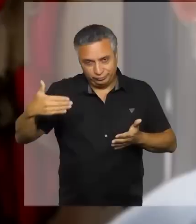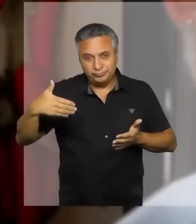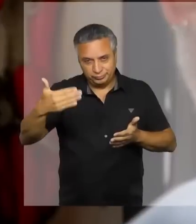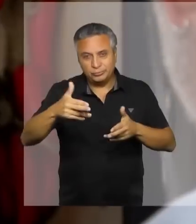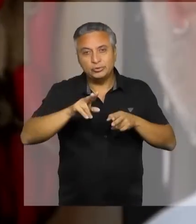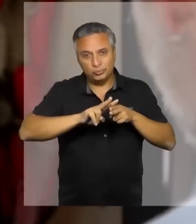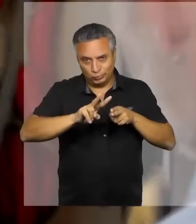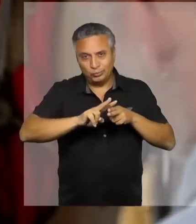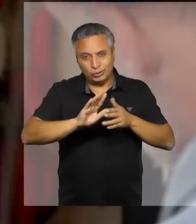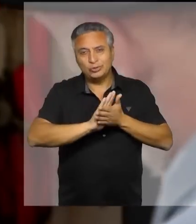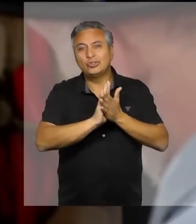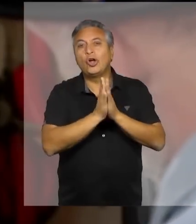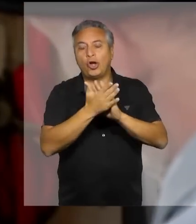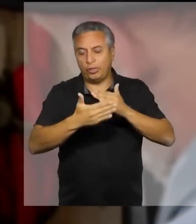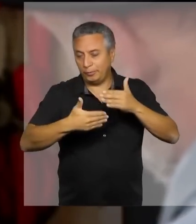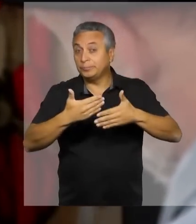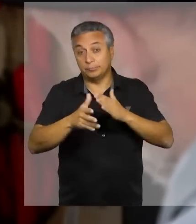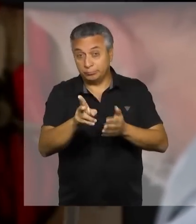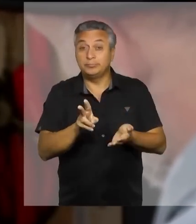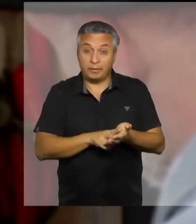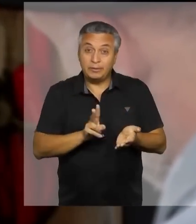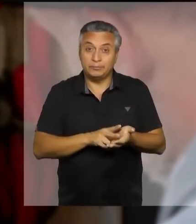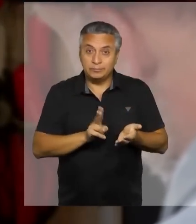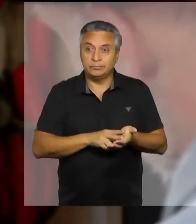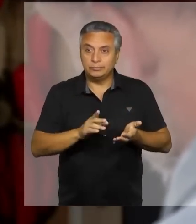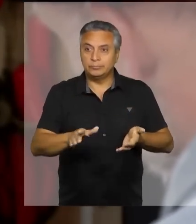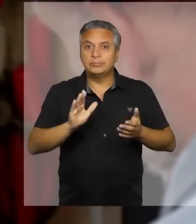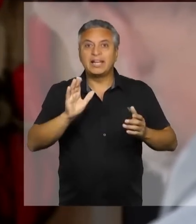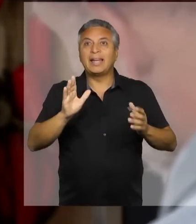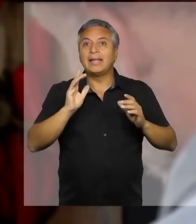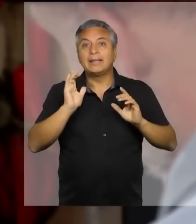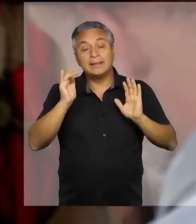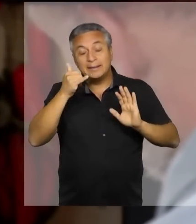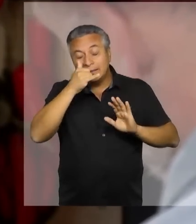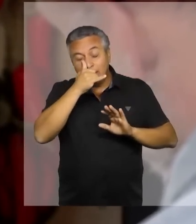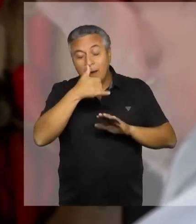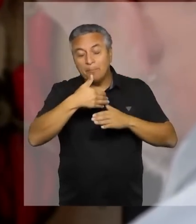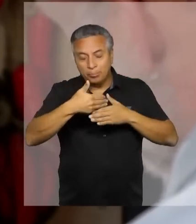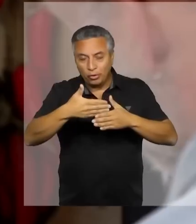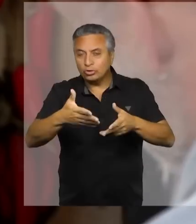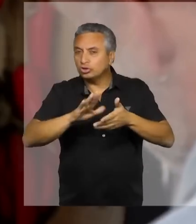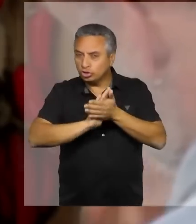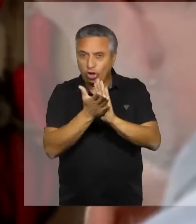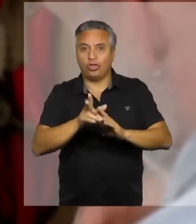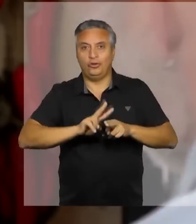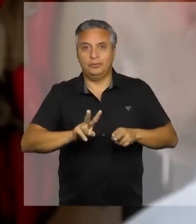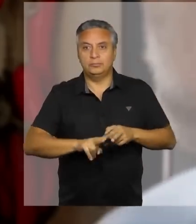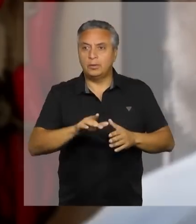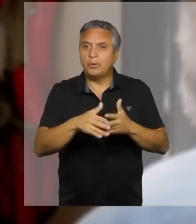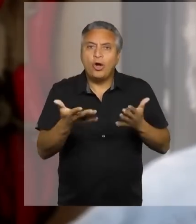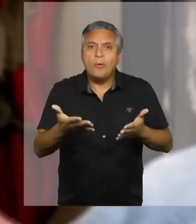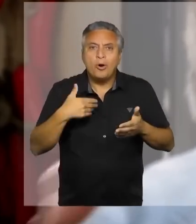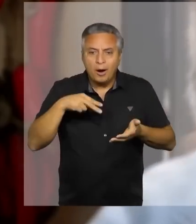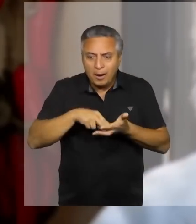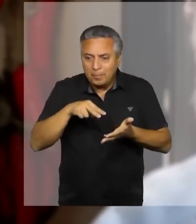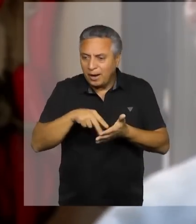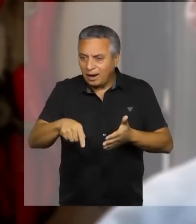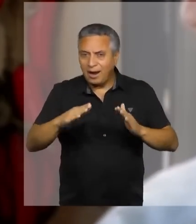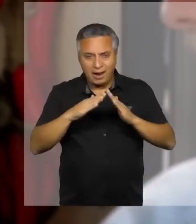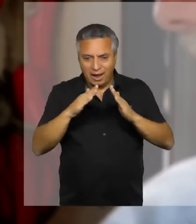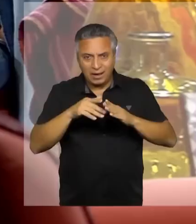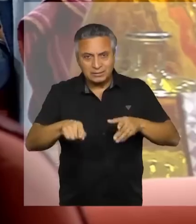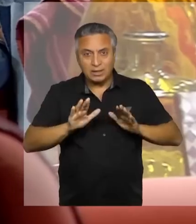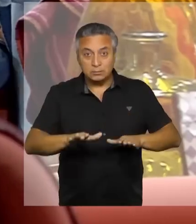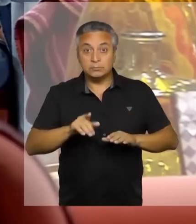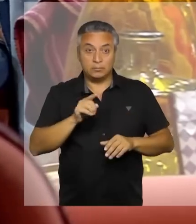también. El tiempo todo lo cura. Es verdad, pero ¿cómo puedo esperar que pase el tiempo en esta casa? Tienes que